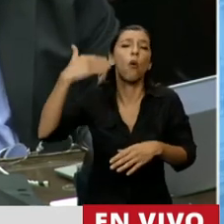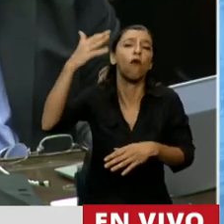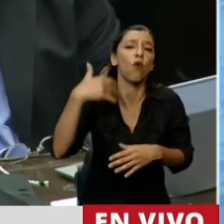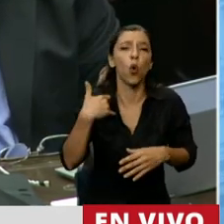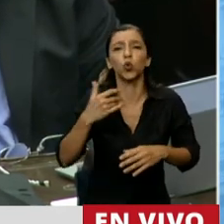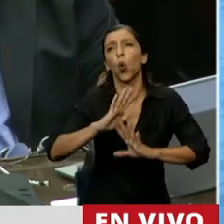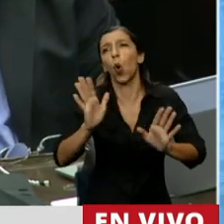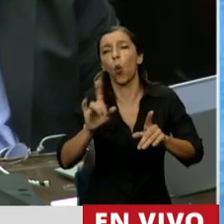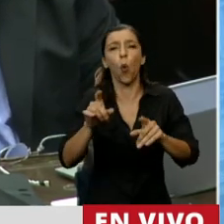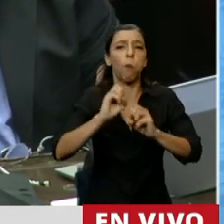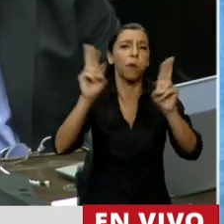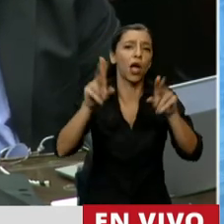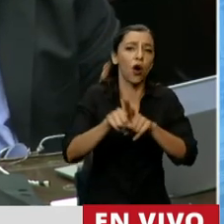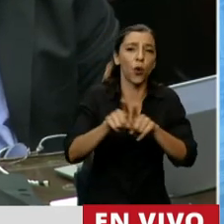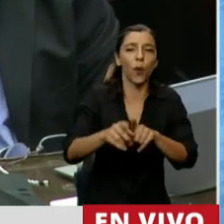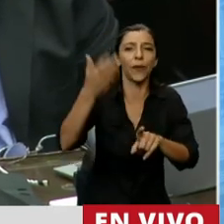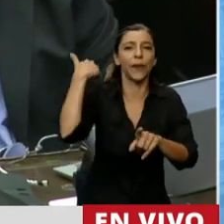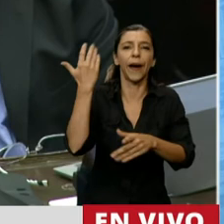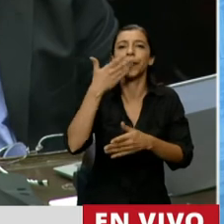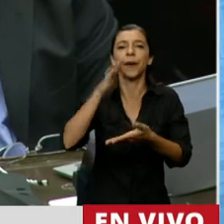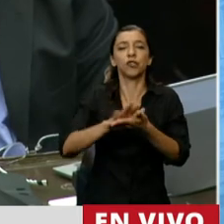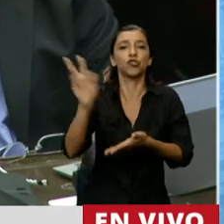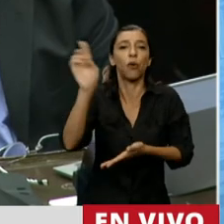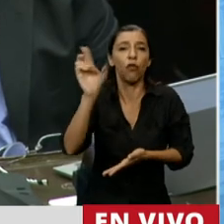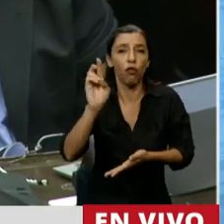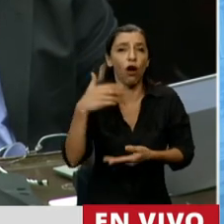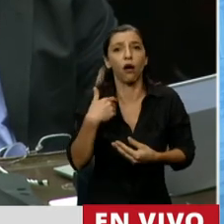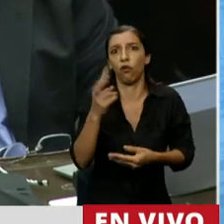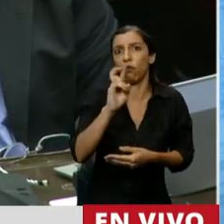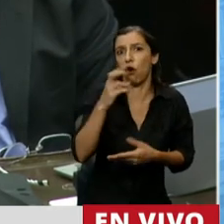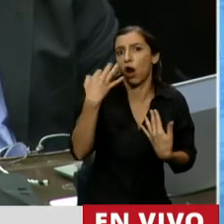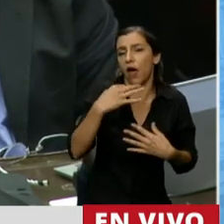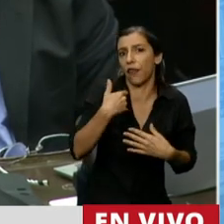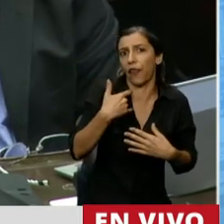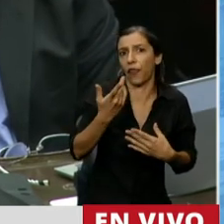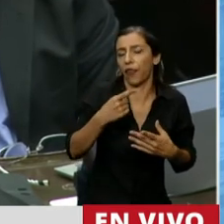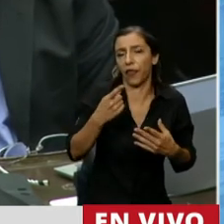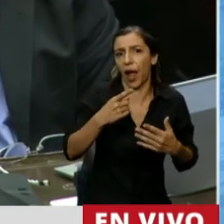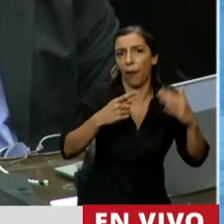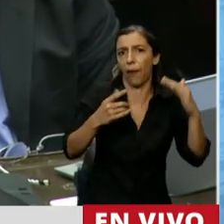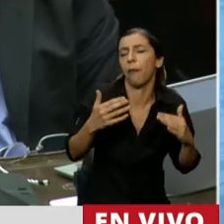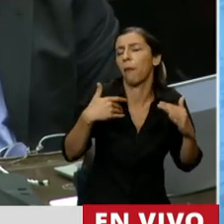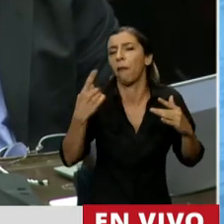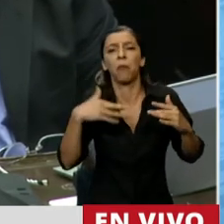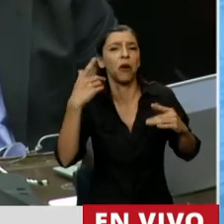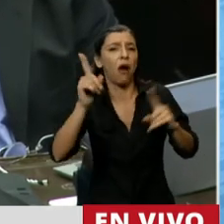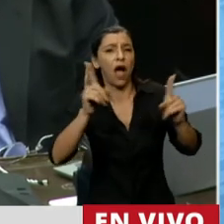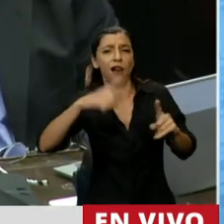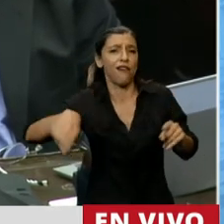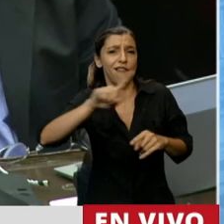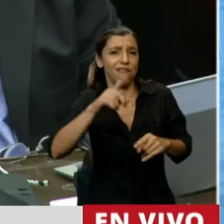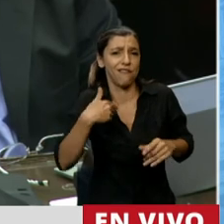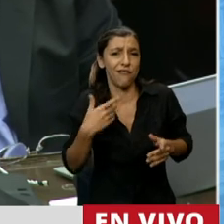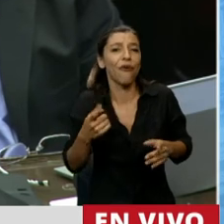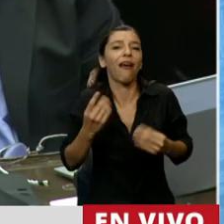dólar, cuando nos plantearon que había que devaluar no porque el tipo de cambio estaba atrasado, sino porque las expectativas de